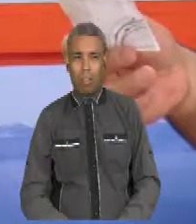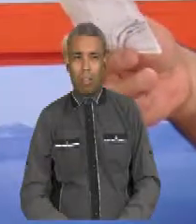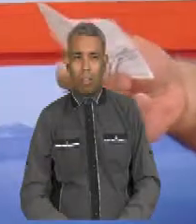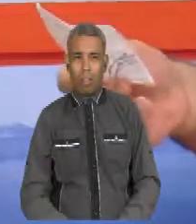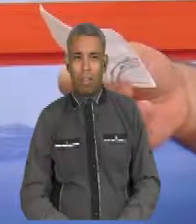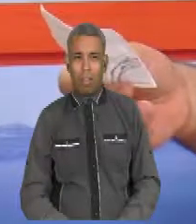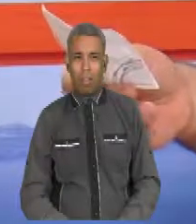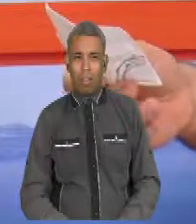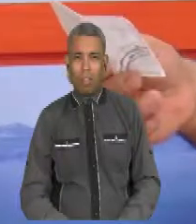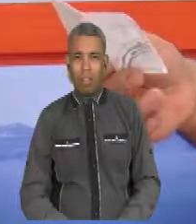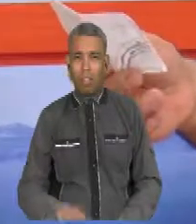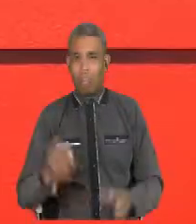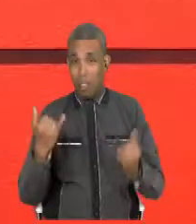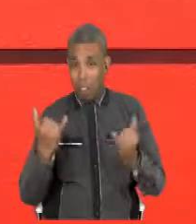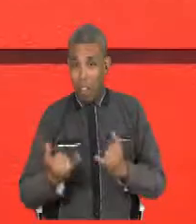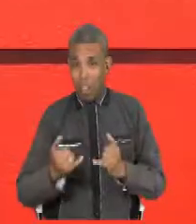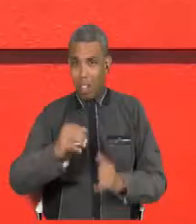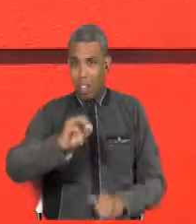el